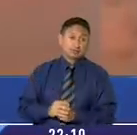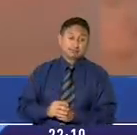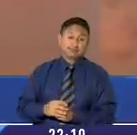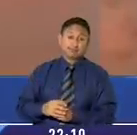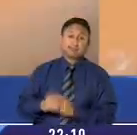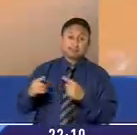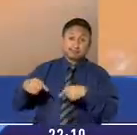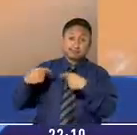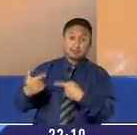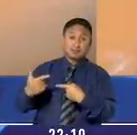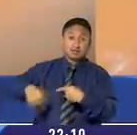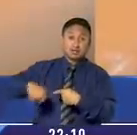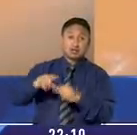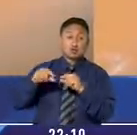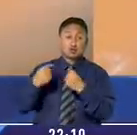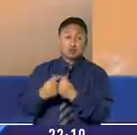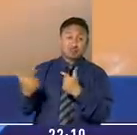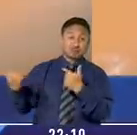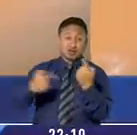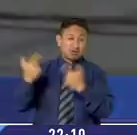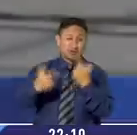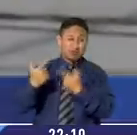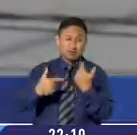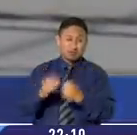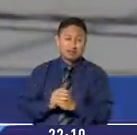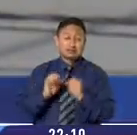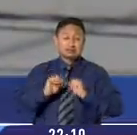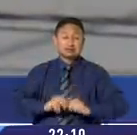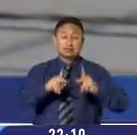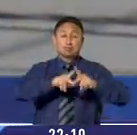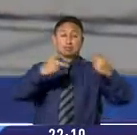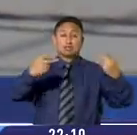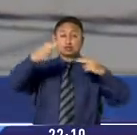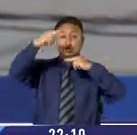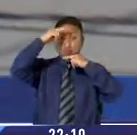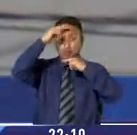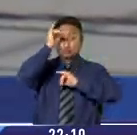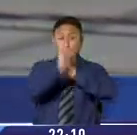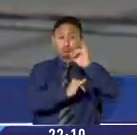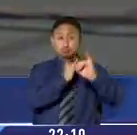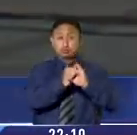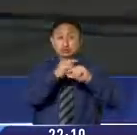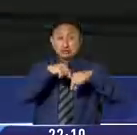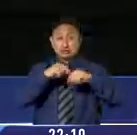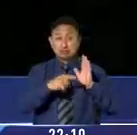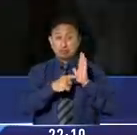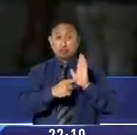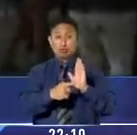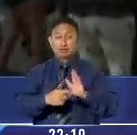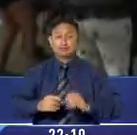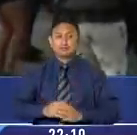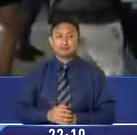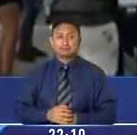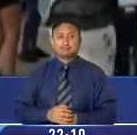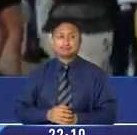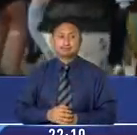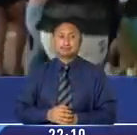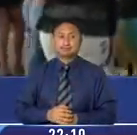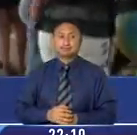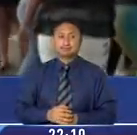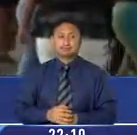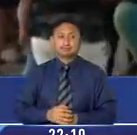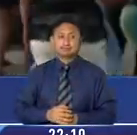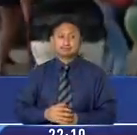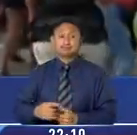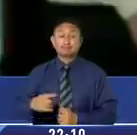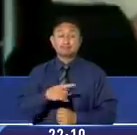las matanzas han copado las portadas de diarios y noticieros en todo el mundo. Un nuevo capítulo oscuro